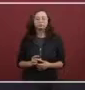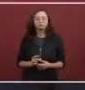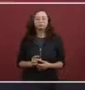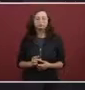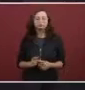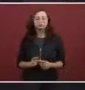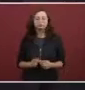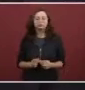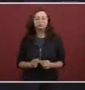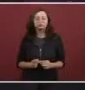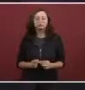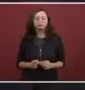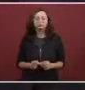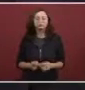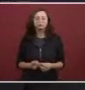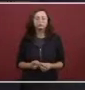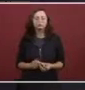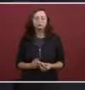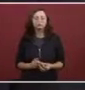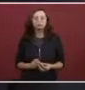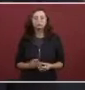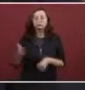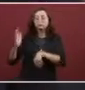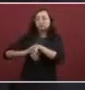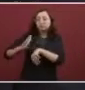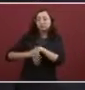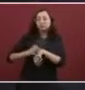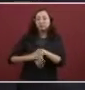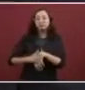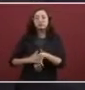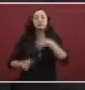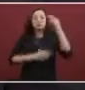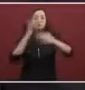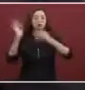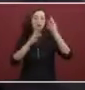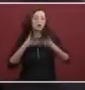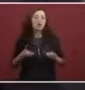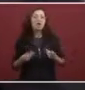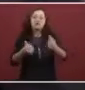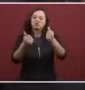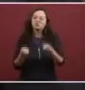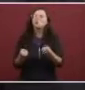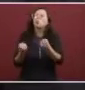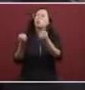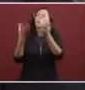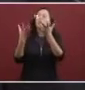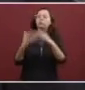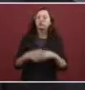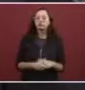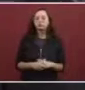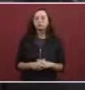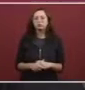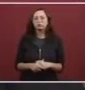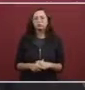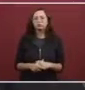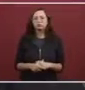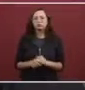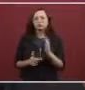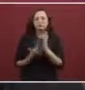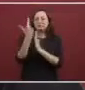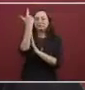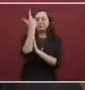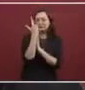Nos pidieron que se diera a conocer los gastos de publicidad, de manera particular la